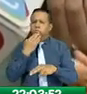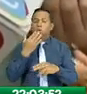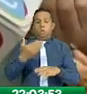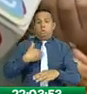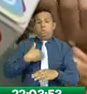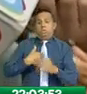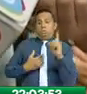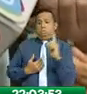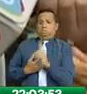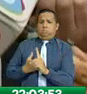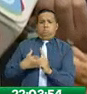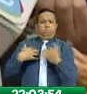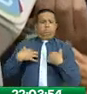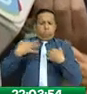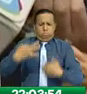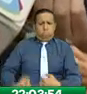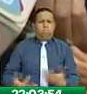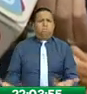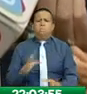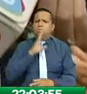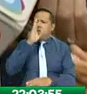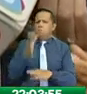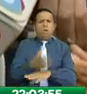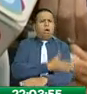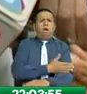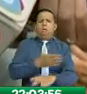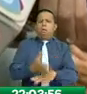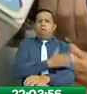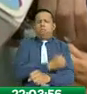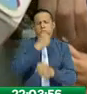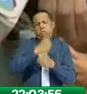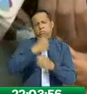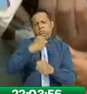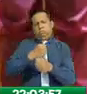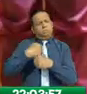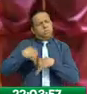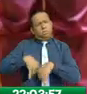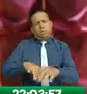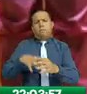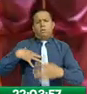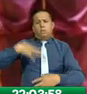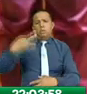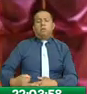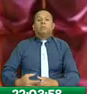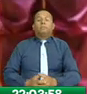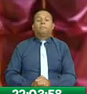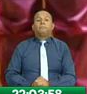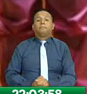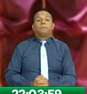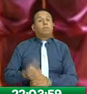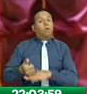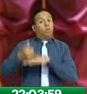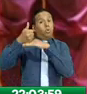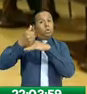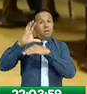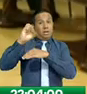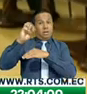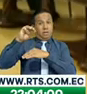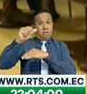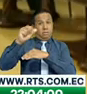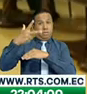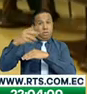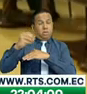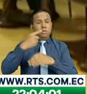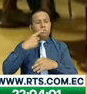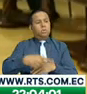ecuatoriano y que siempre, a lo largo de mi carrera política, trabajé por el pueblo ecuatoriano. La jueza Camacho dispuso medidas cautelares, como presentarse